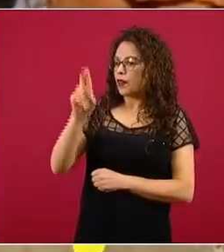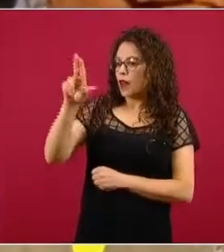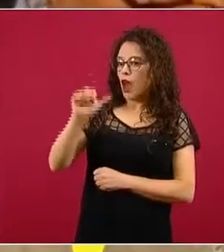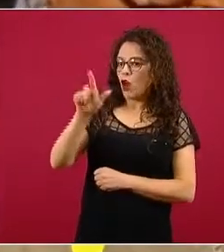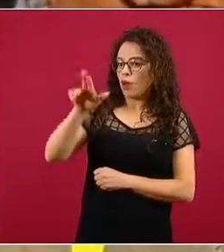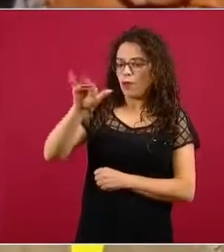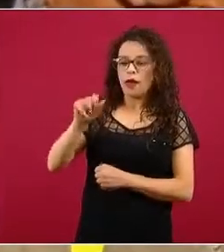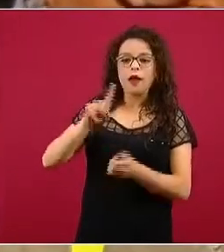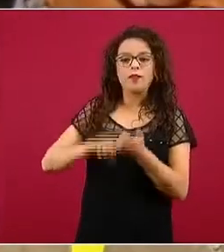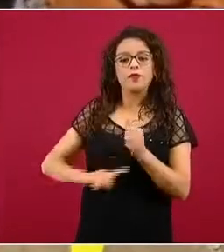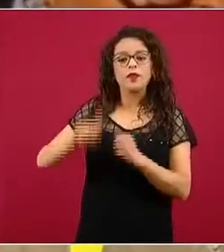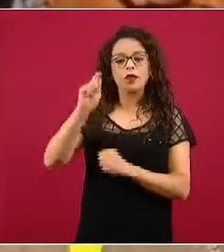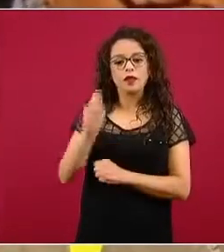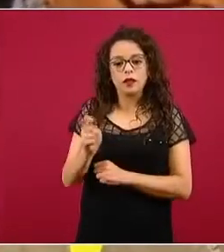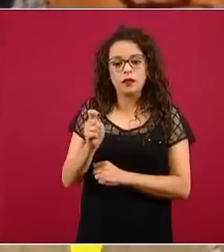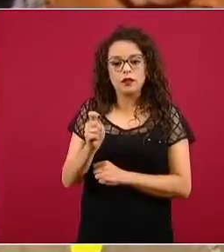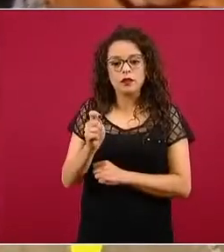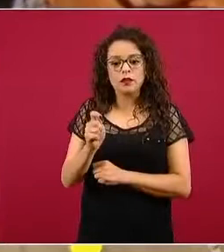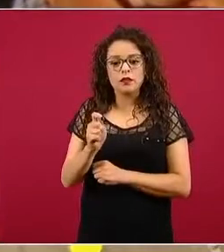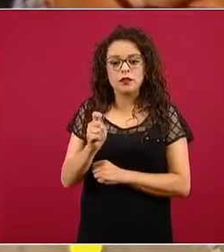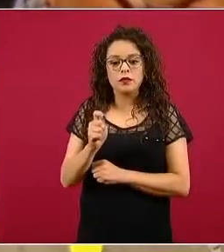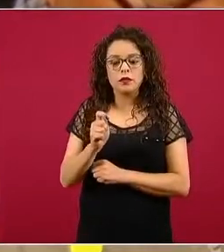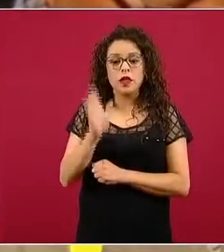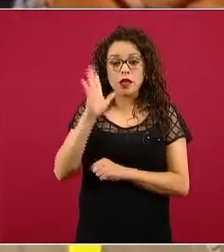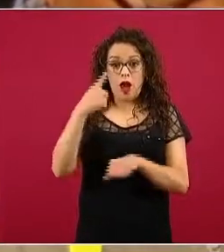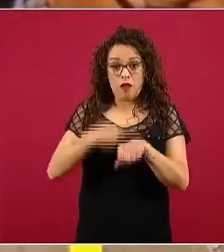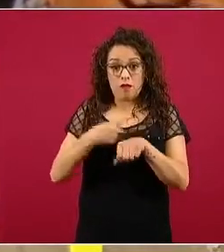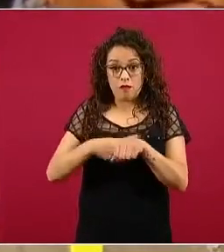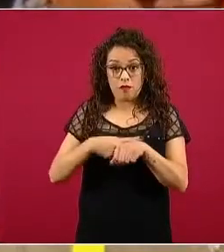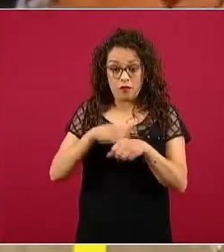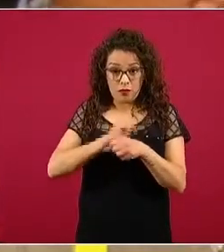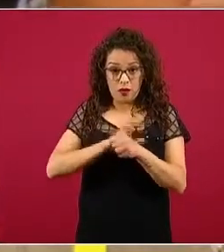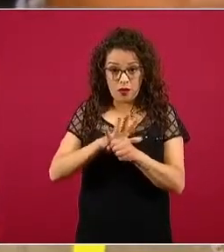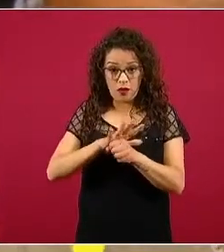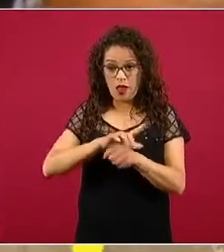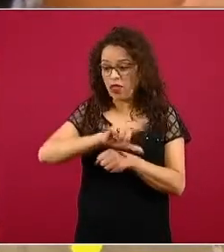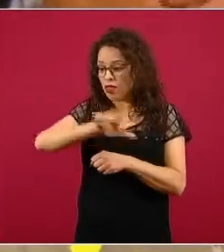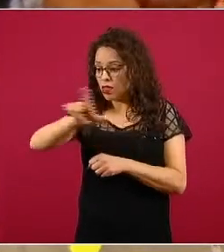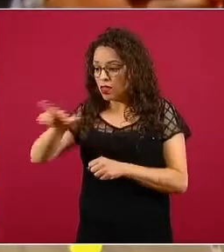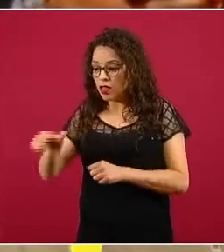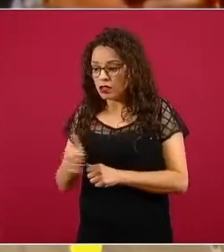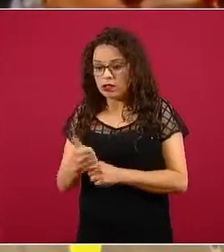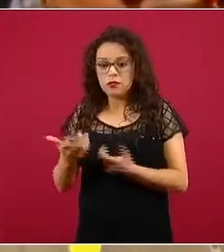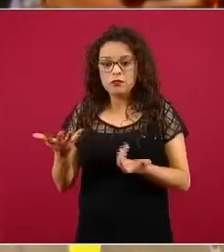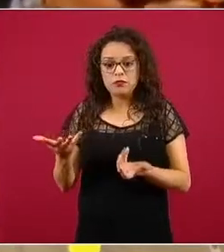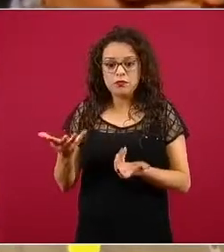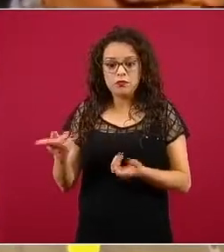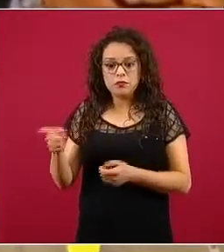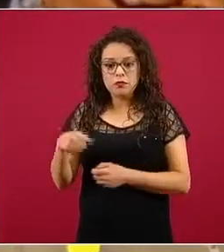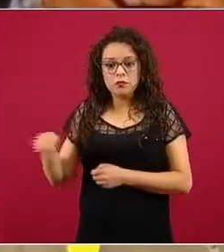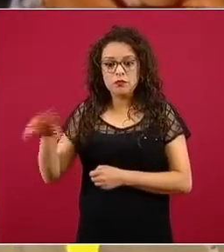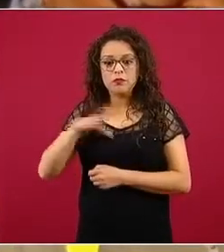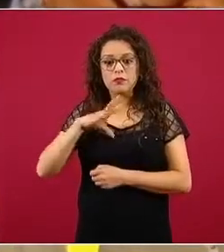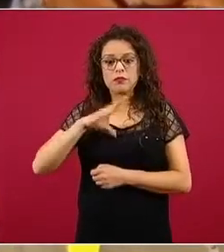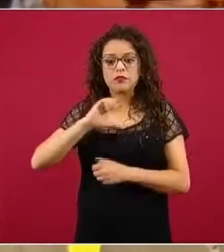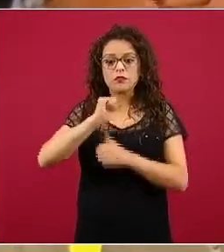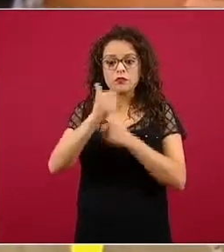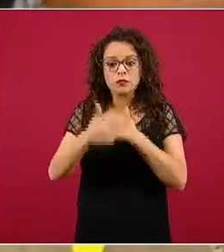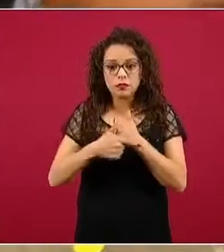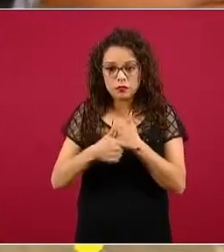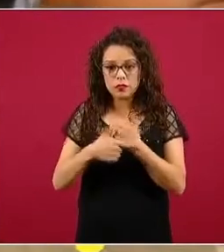post-COVID, si tienen algún protocolo de atención para esta población. Nosotros nos siguen